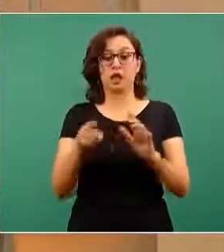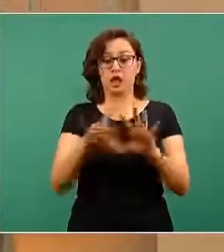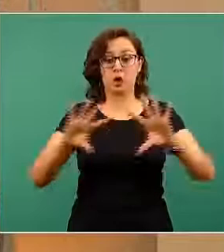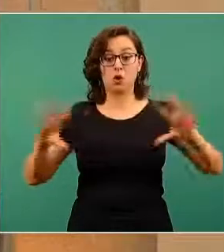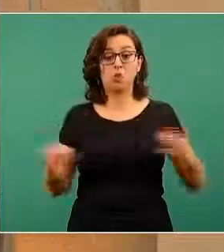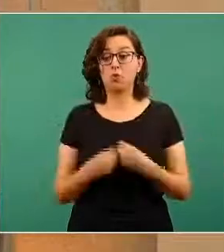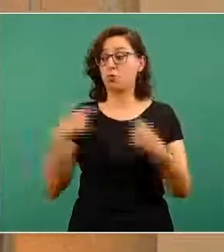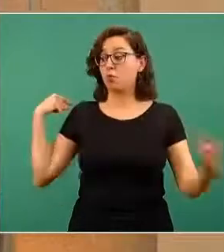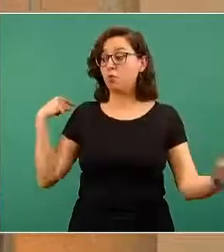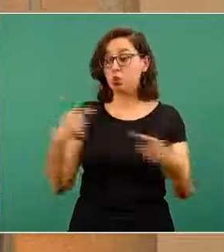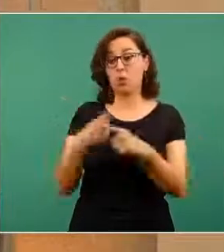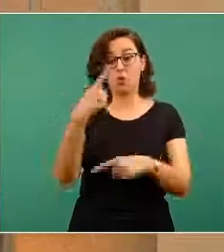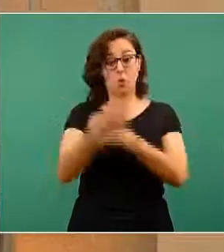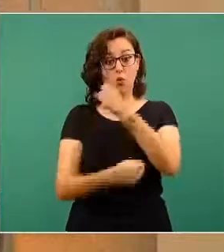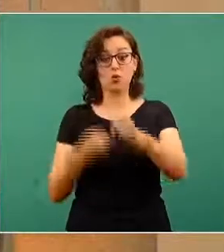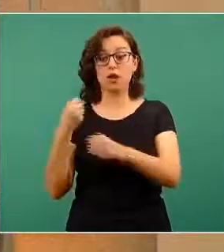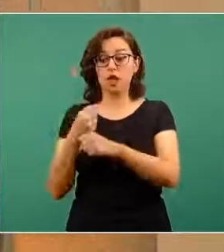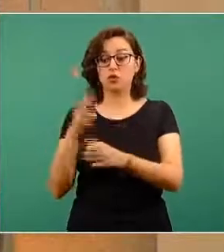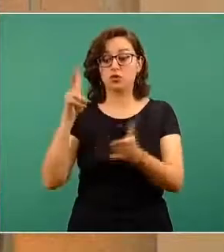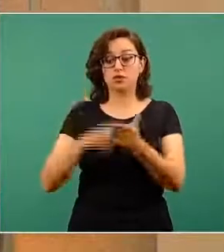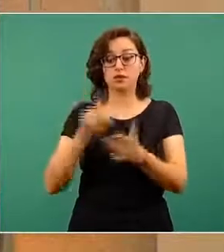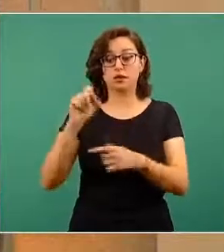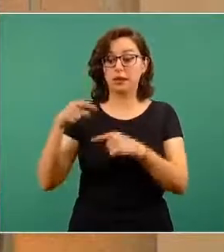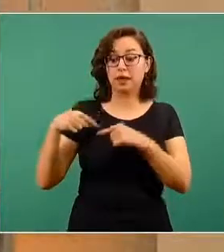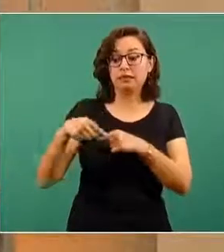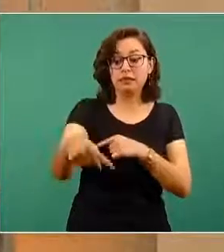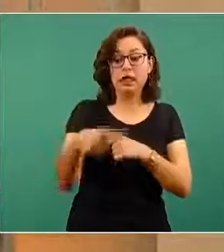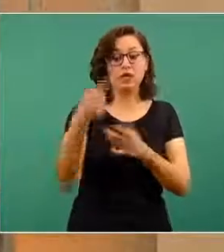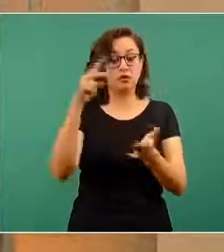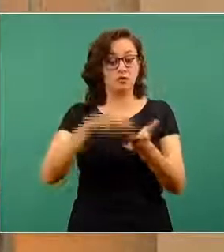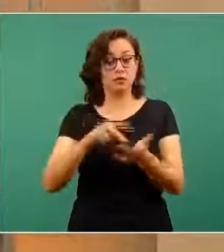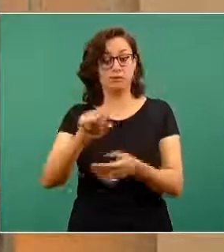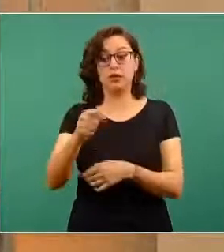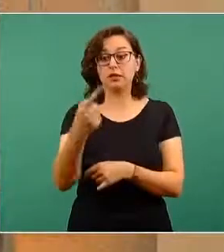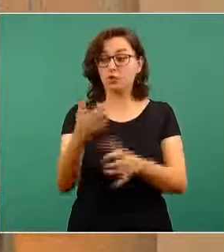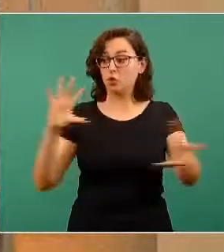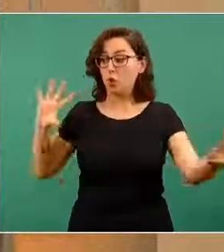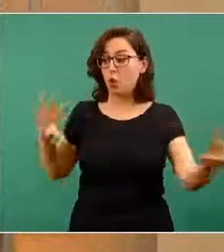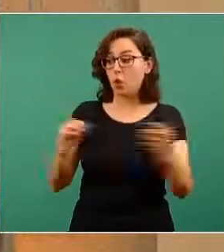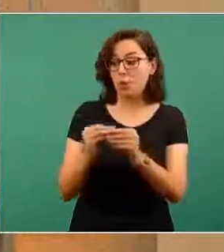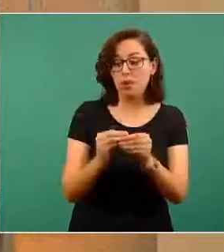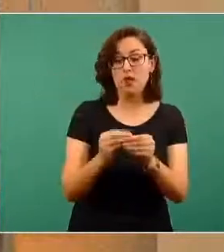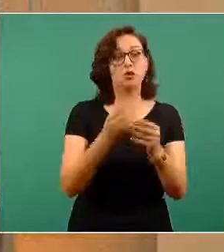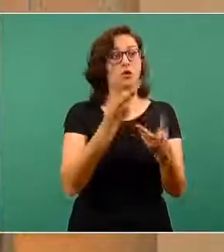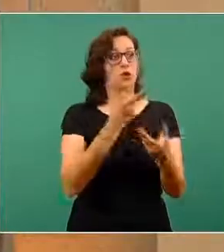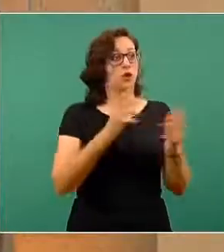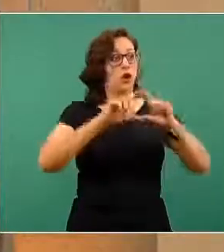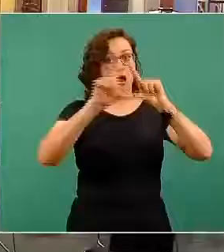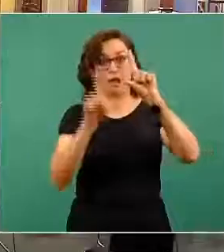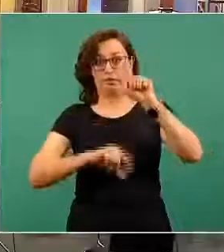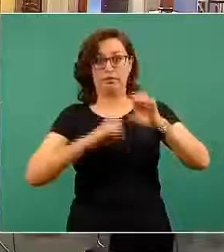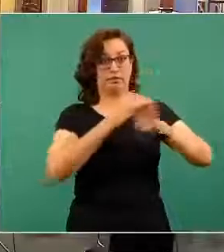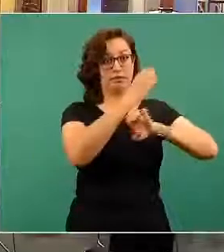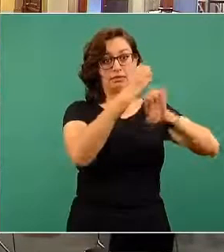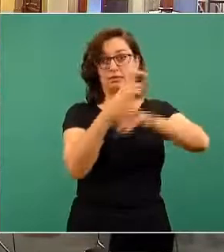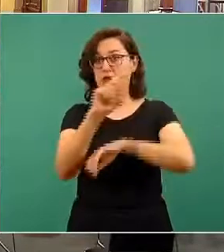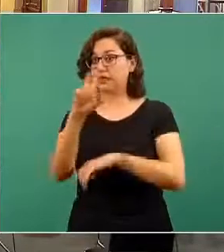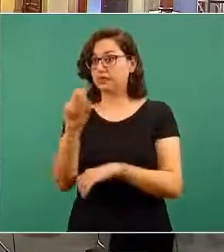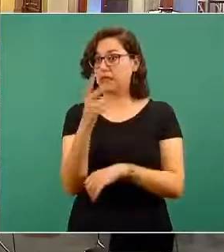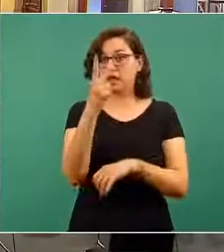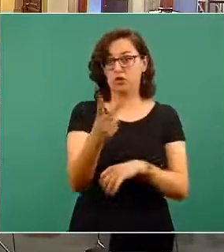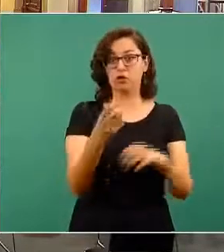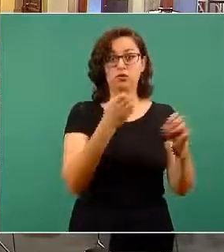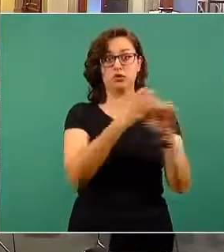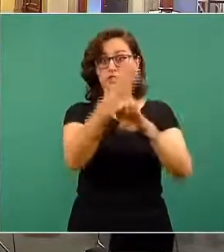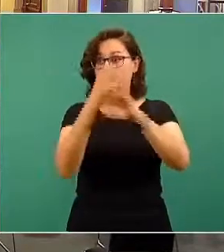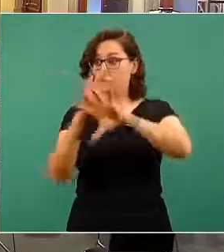personas que se estiman ya como casos de COVID-19 en base a lo que las 32 entidades federativas han notificado hasta el día de hoy